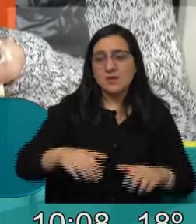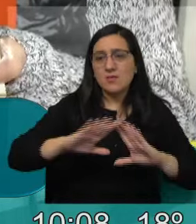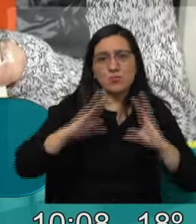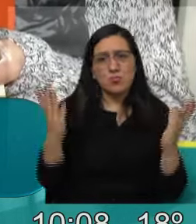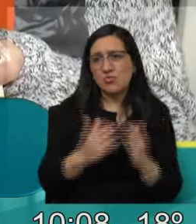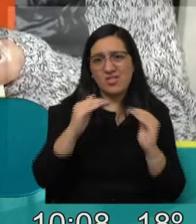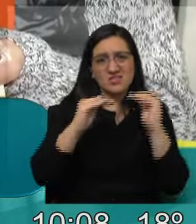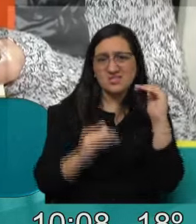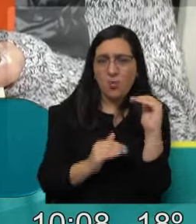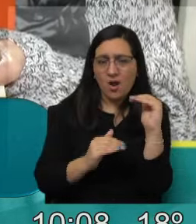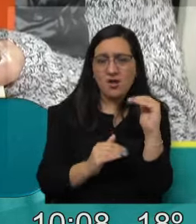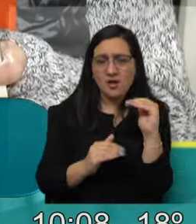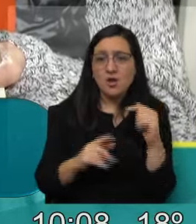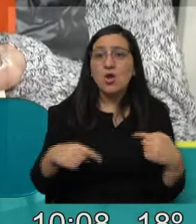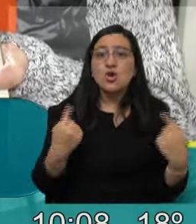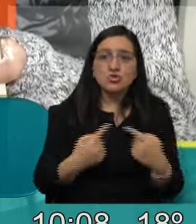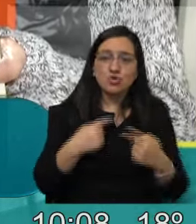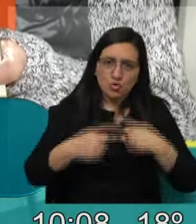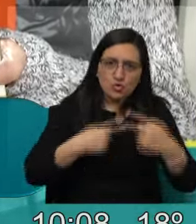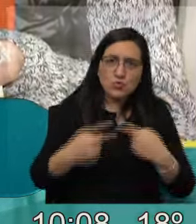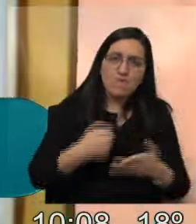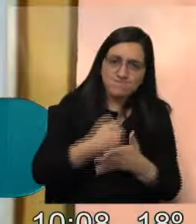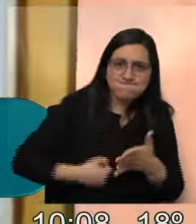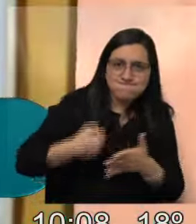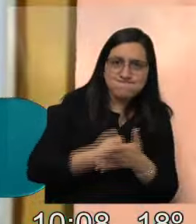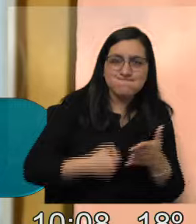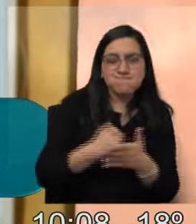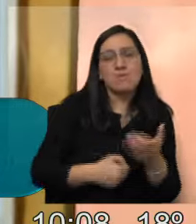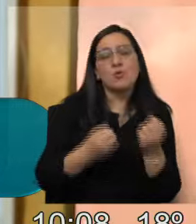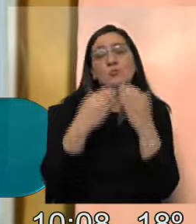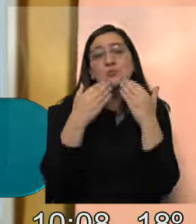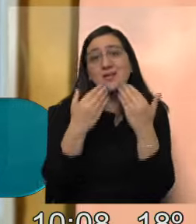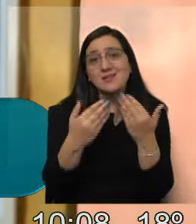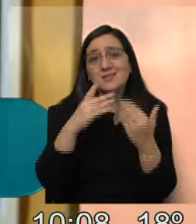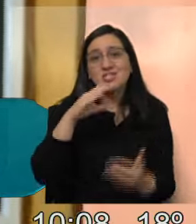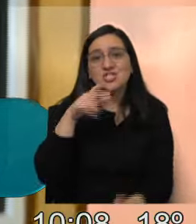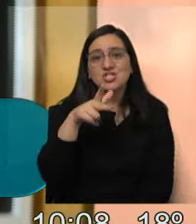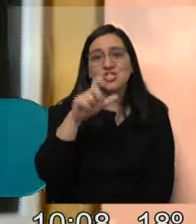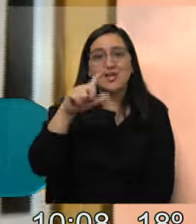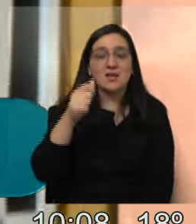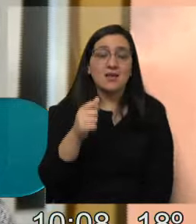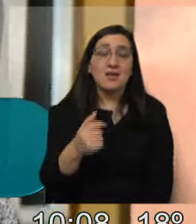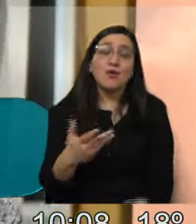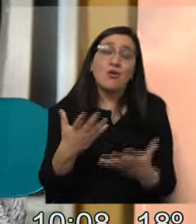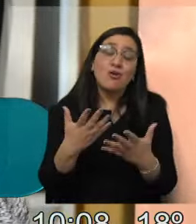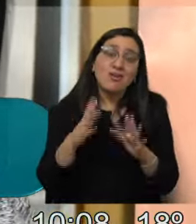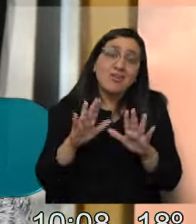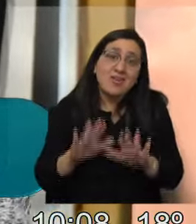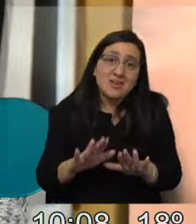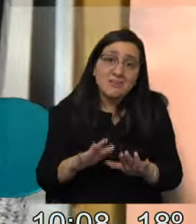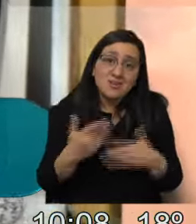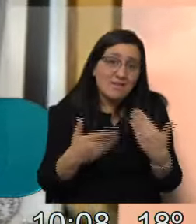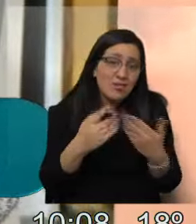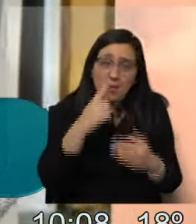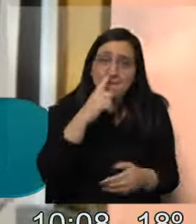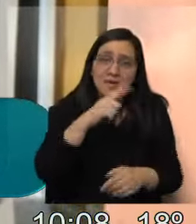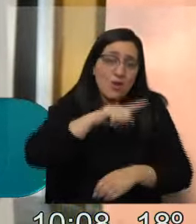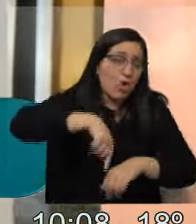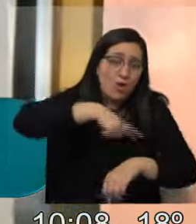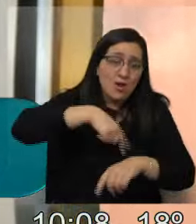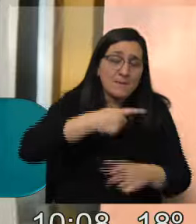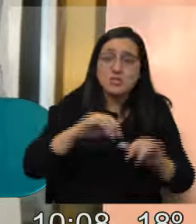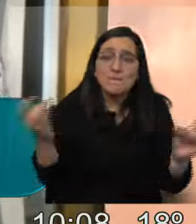tan desigual. Nosotros lo seguimos llevando. Muchísimas gracias, Chela, fuiste clarísima. Nos quedaríamos conversando 1000 horas más, pero quedó